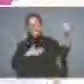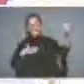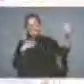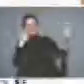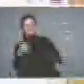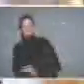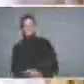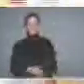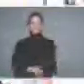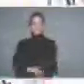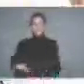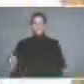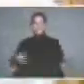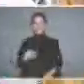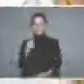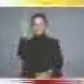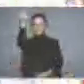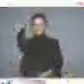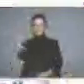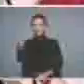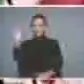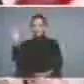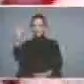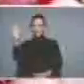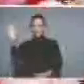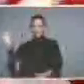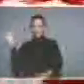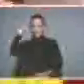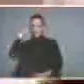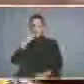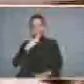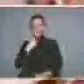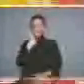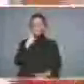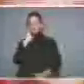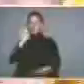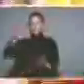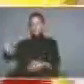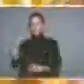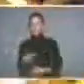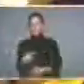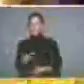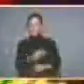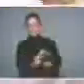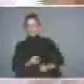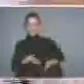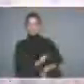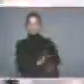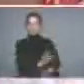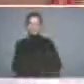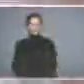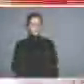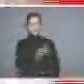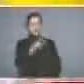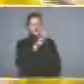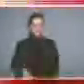verdad. Aunque está Pedro un enterado, sí, que a su hijo no lo deja en paz. Oh, Juan